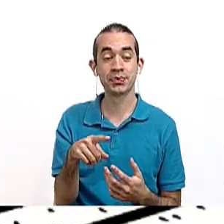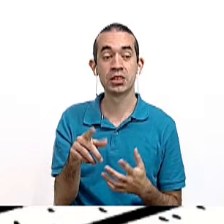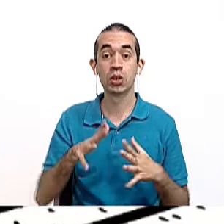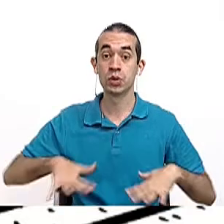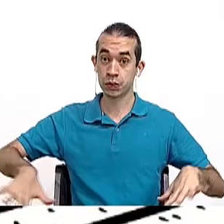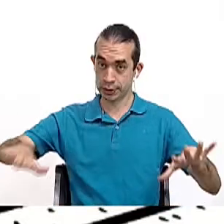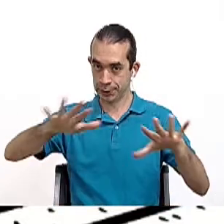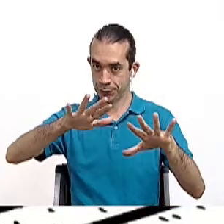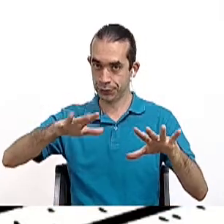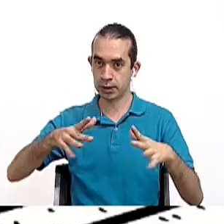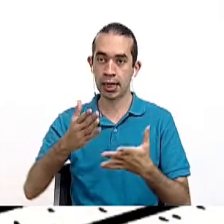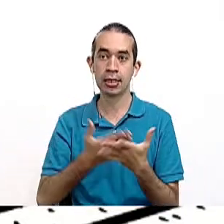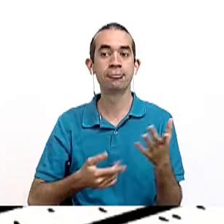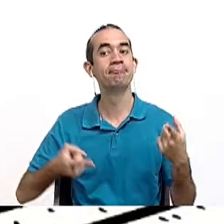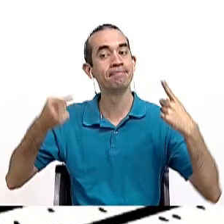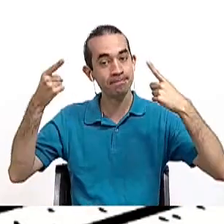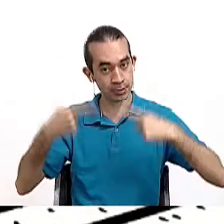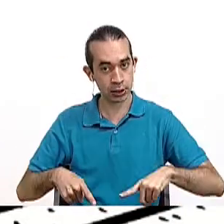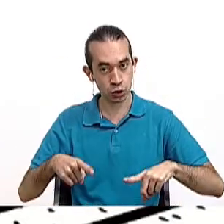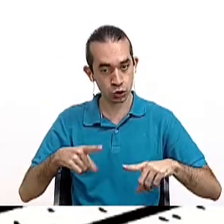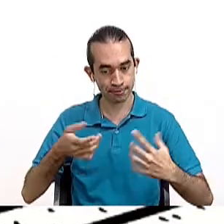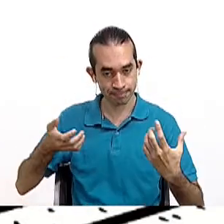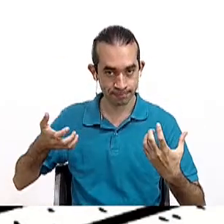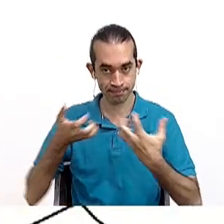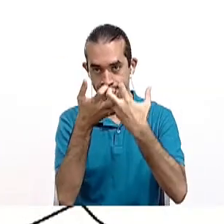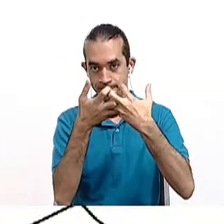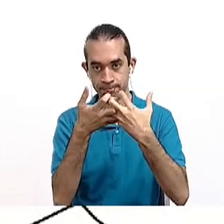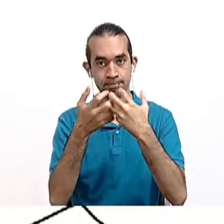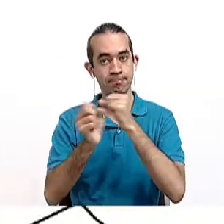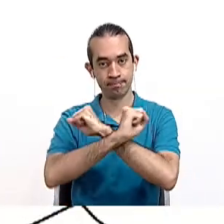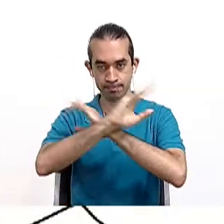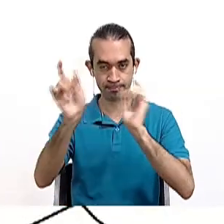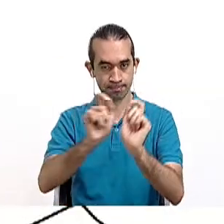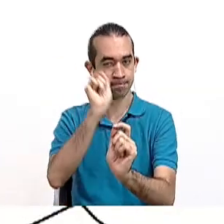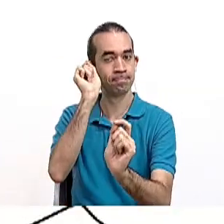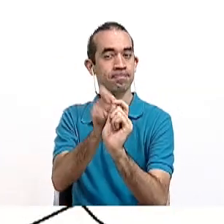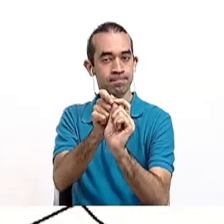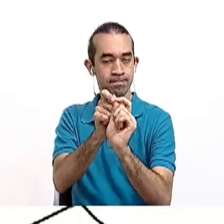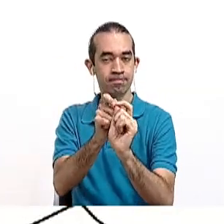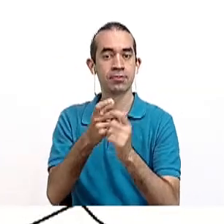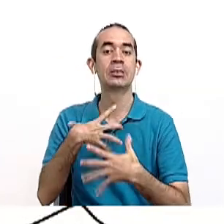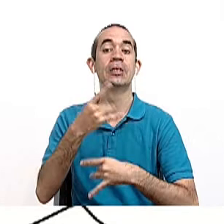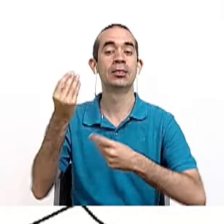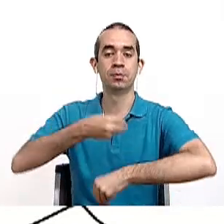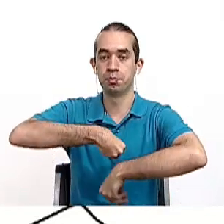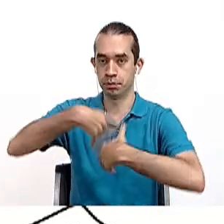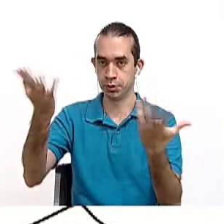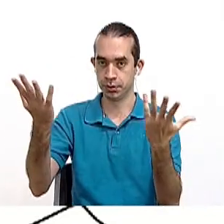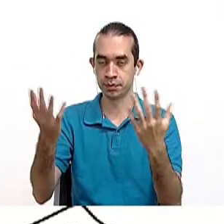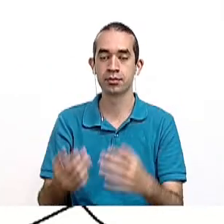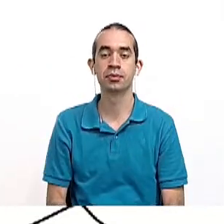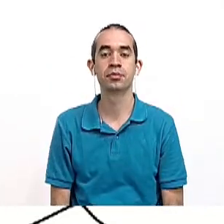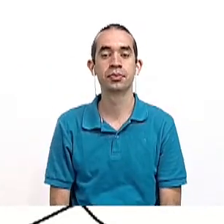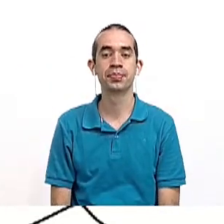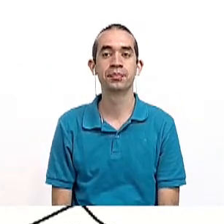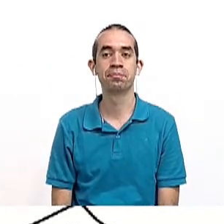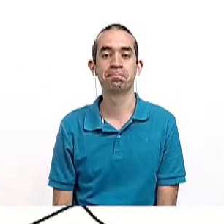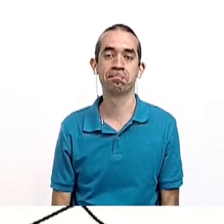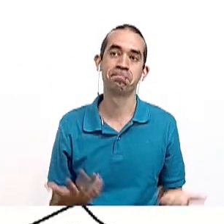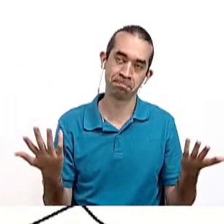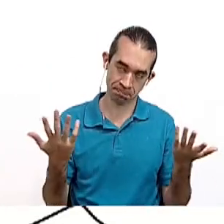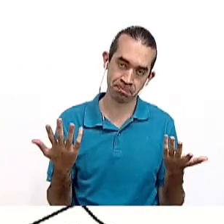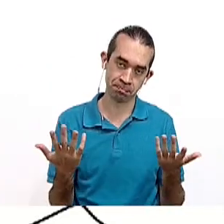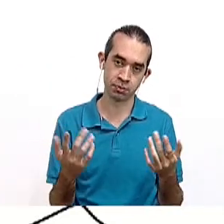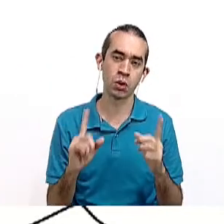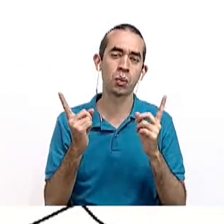contextualizarse a un acontecimiento oportuno, claro, preciso y de interés público. Por eso, tomaremos en cuenta